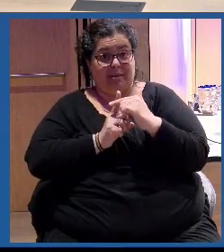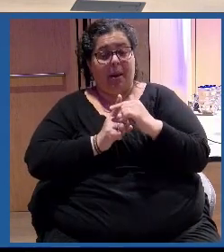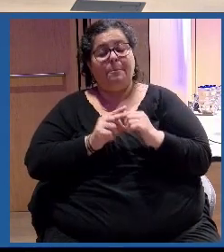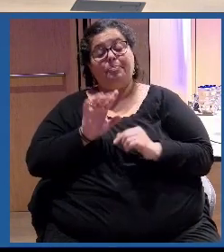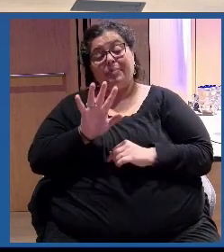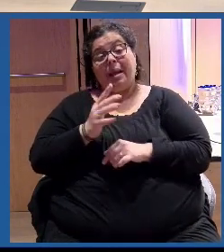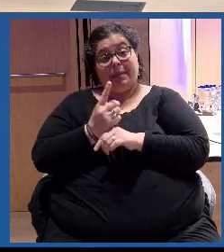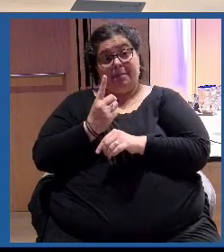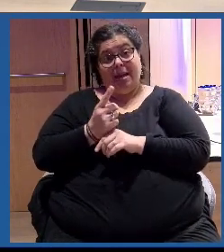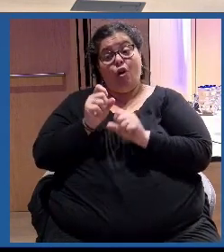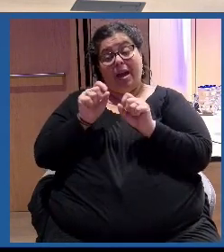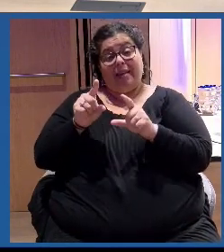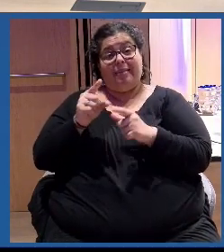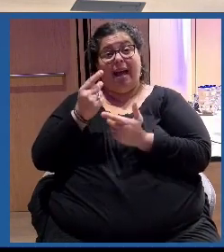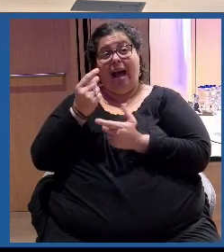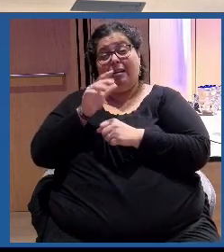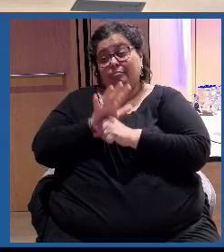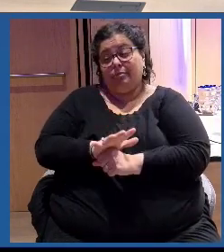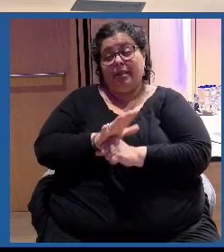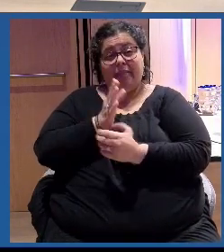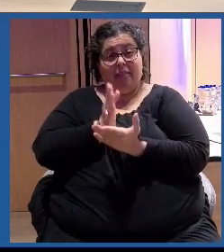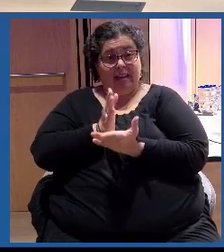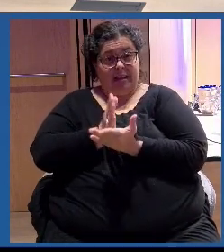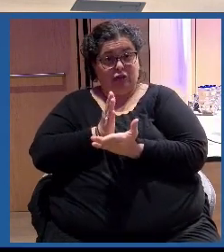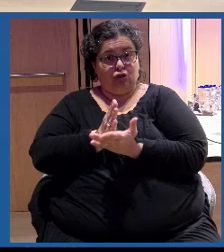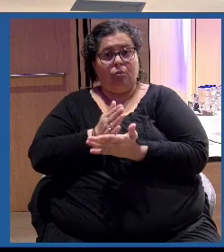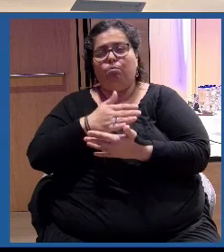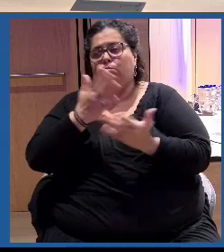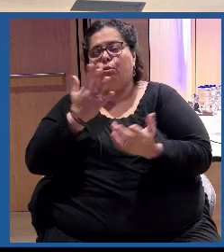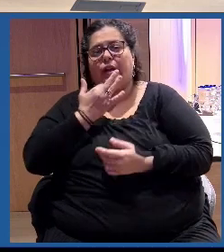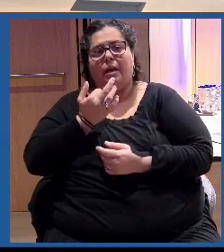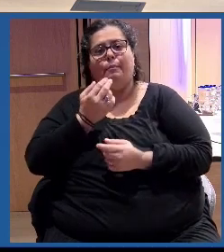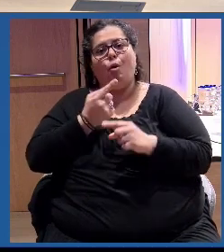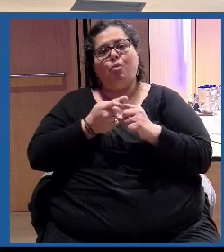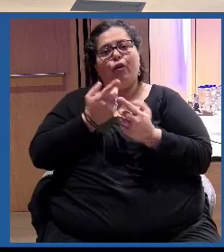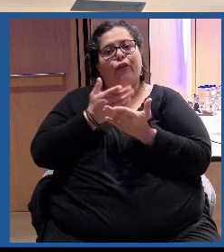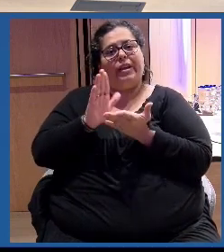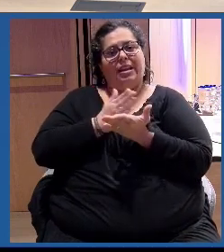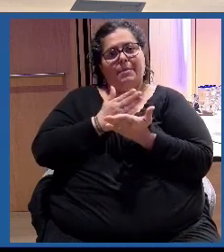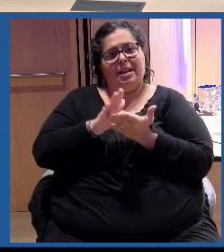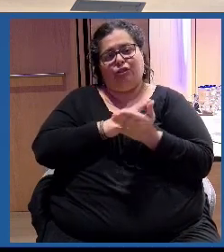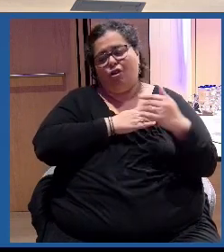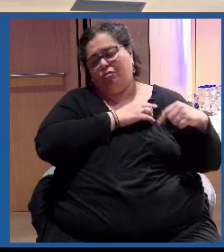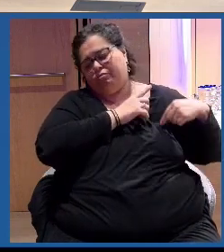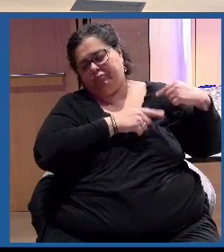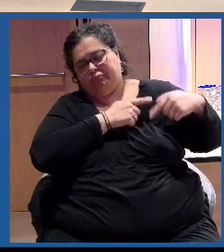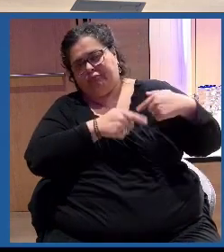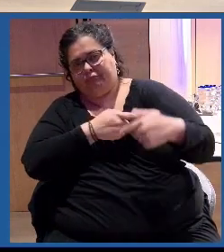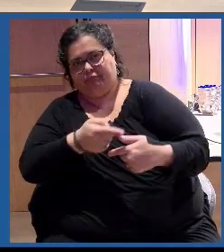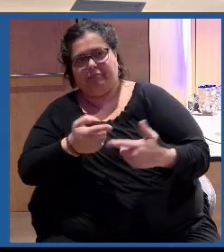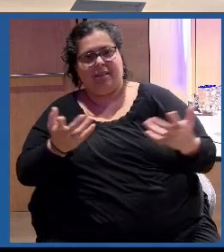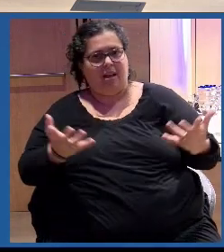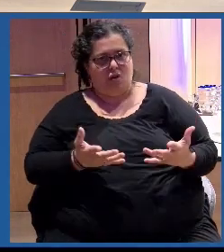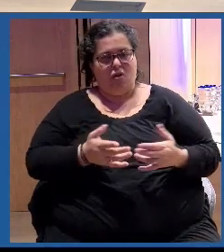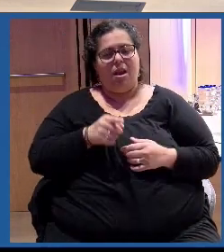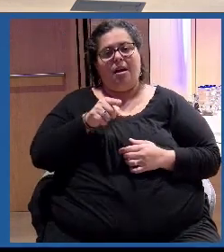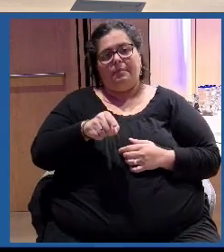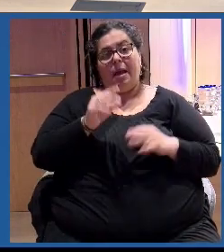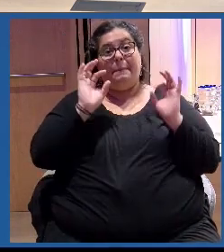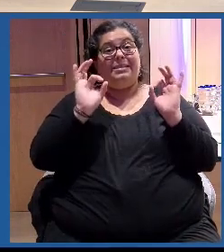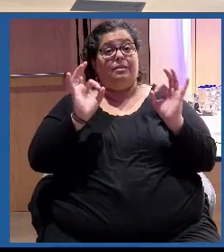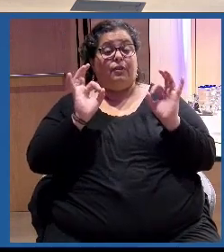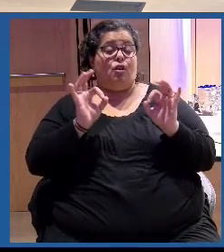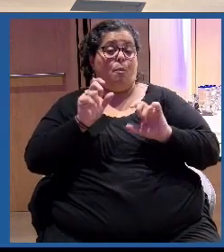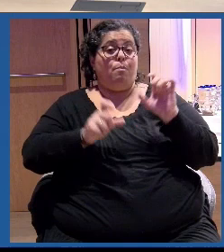esta vulneración de derechos sea como consecuencia de una discriminación que ha sido sostenida en el tiempo, en el caso específico